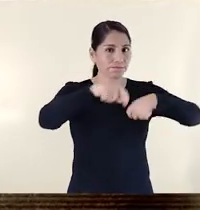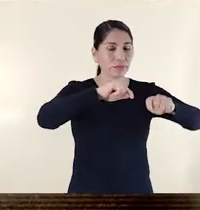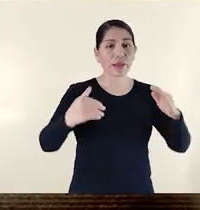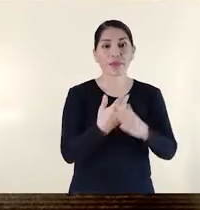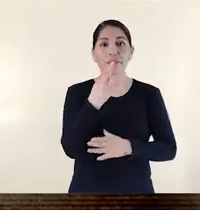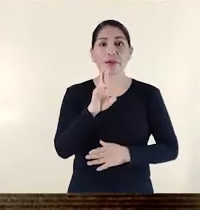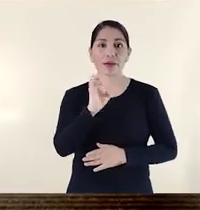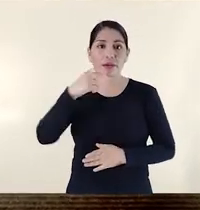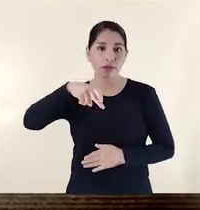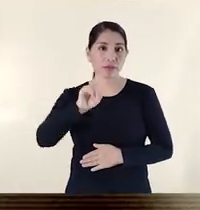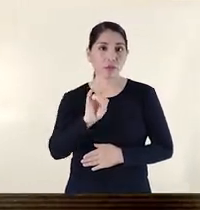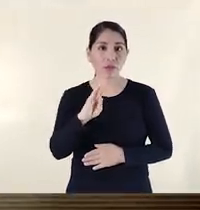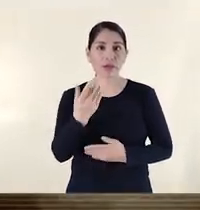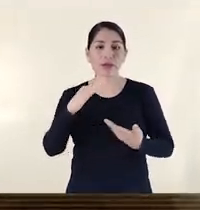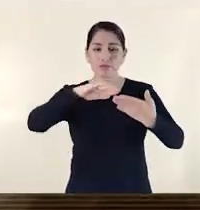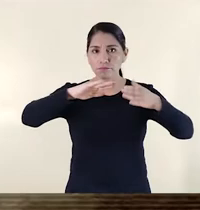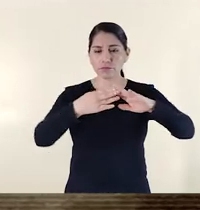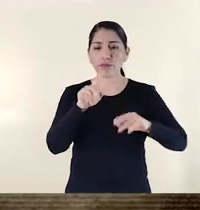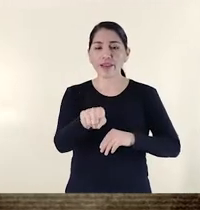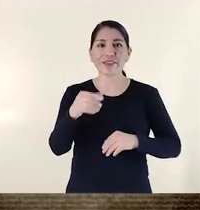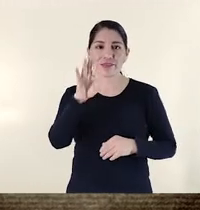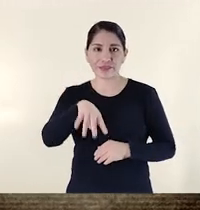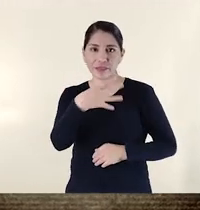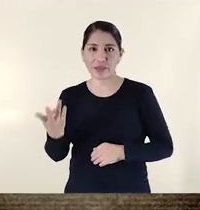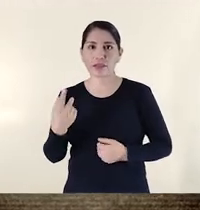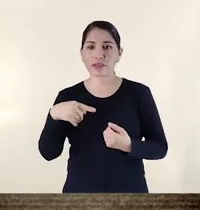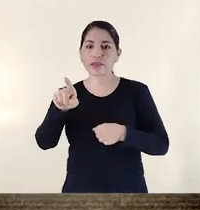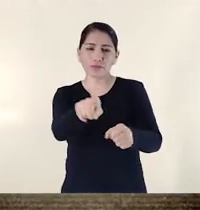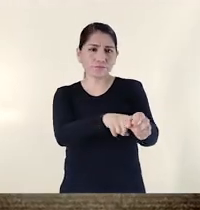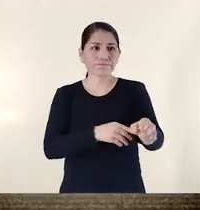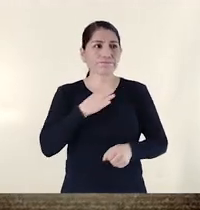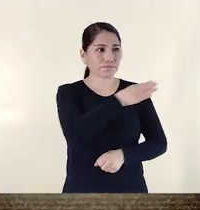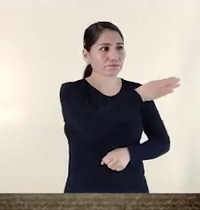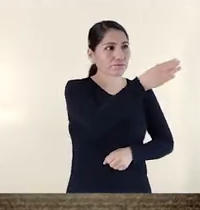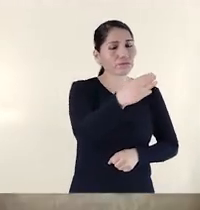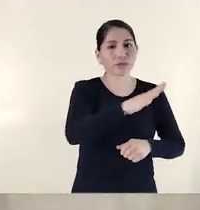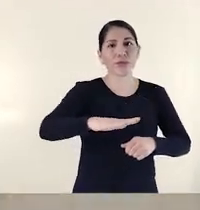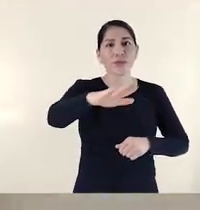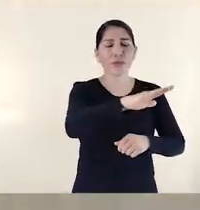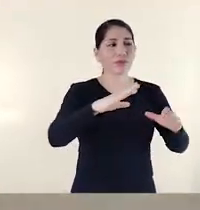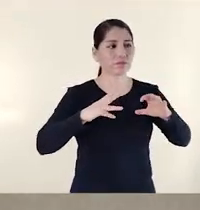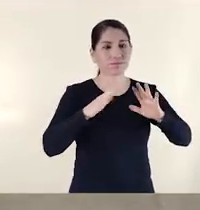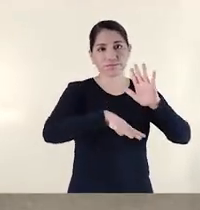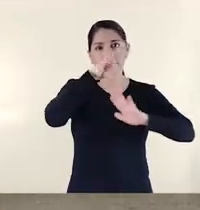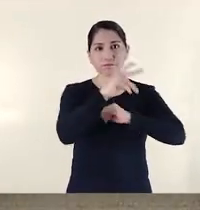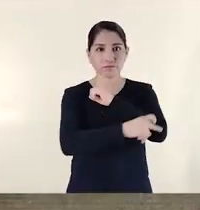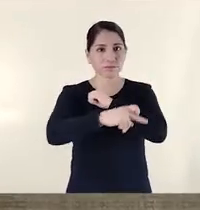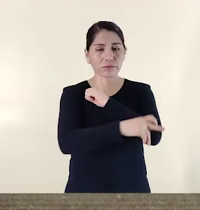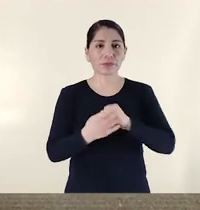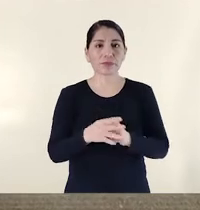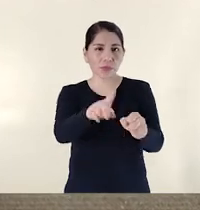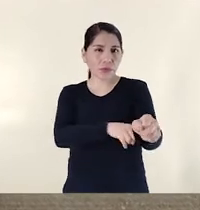nueva república. Una de estas colonias fue la inglesa, y sus hábitos fueron trasladándose también a las clases más altas del país. Una de